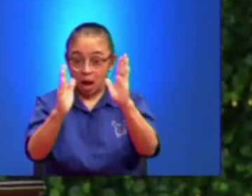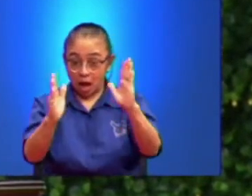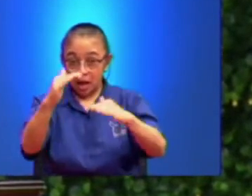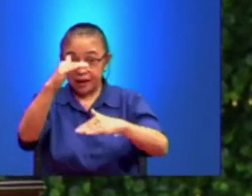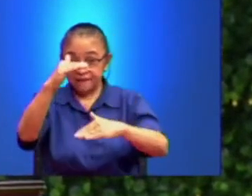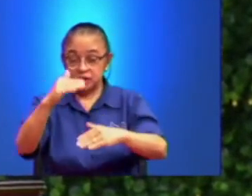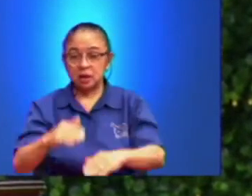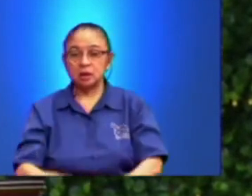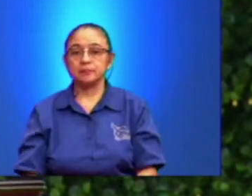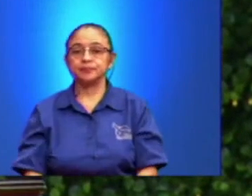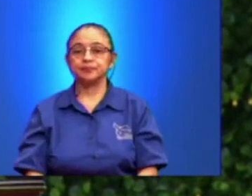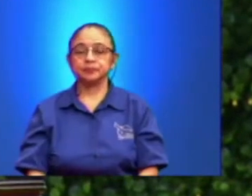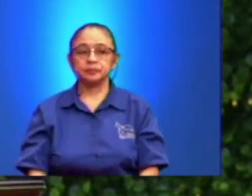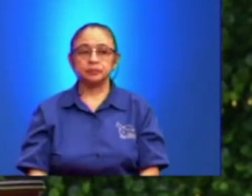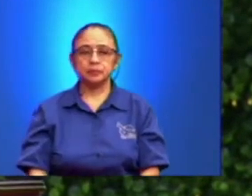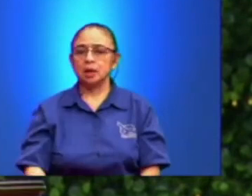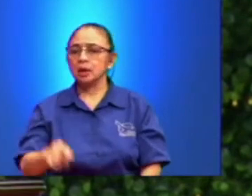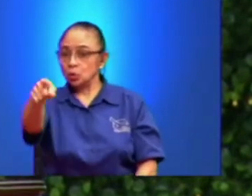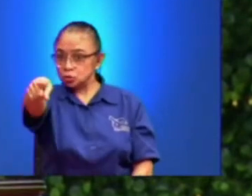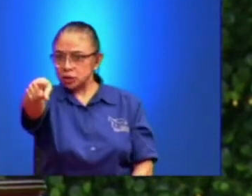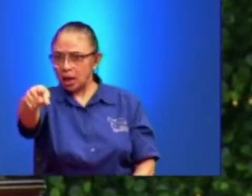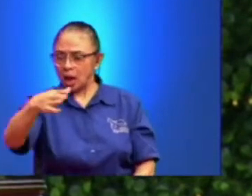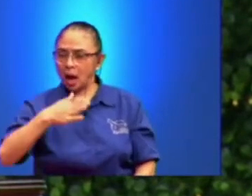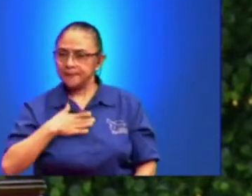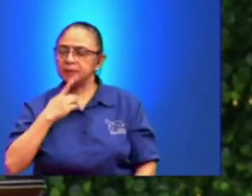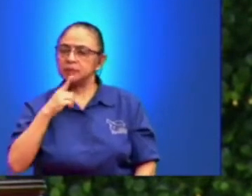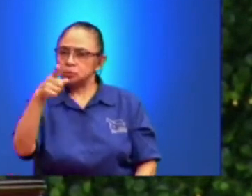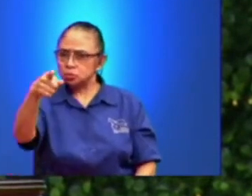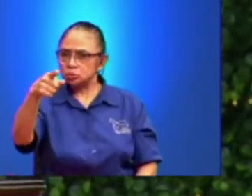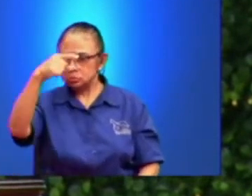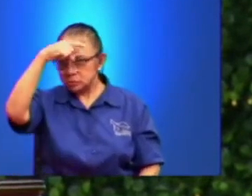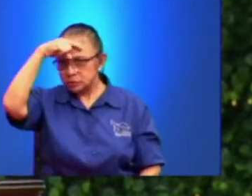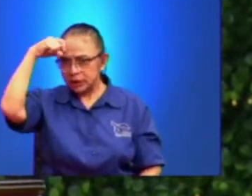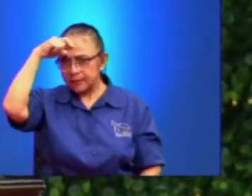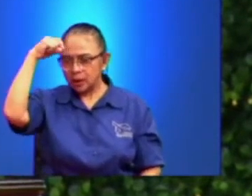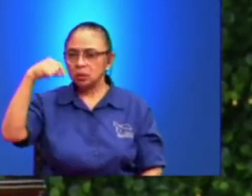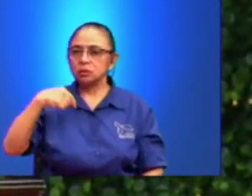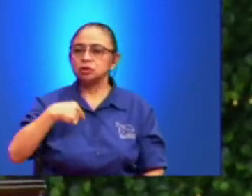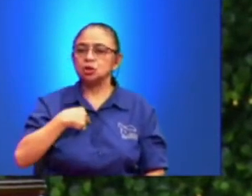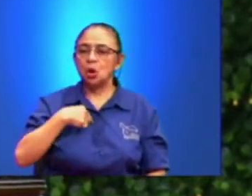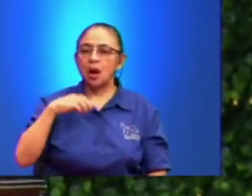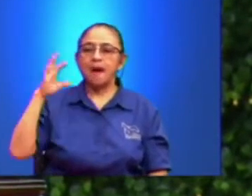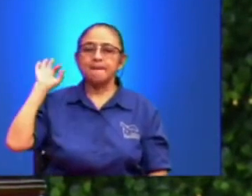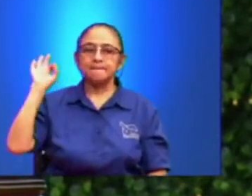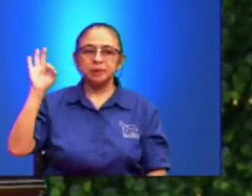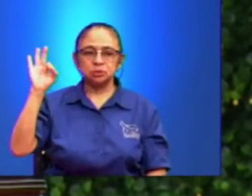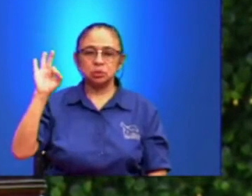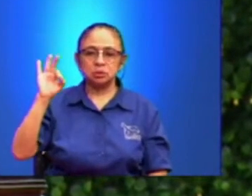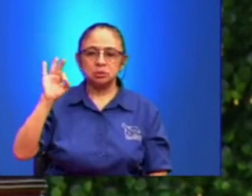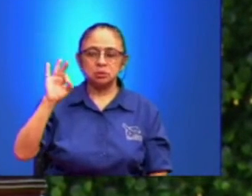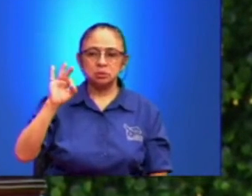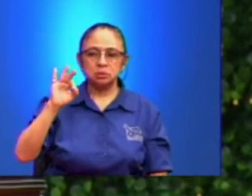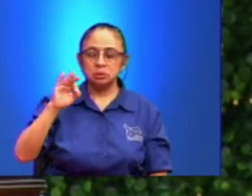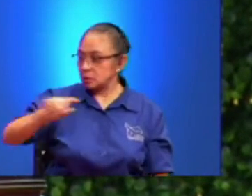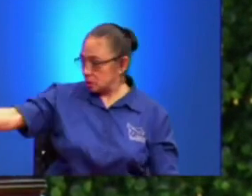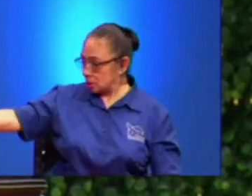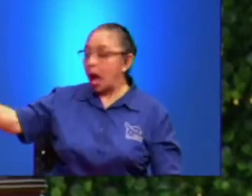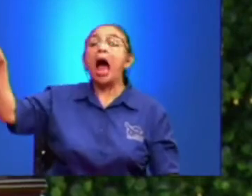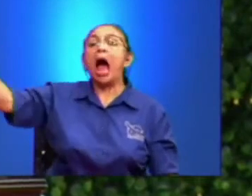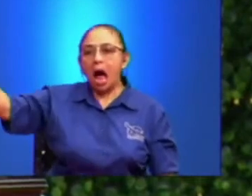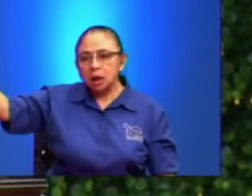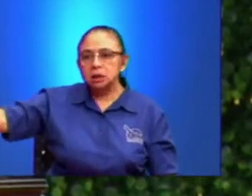y entonces usted cuál es su trabajo soy pastor league que se me